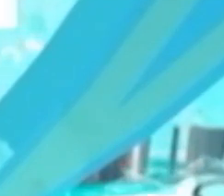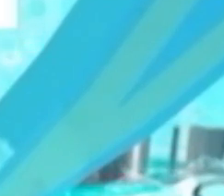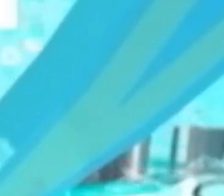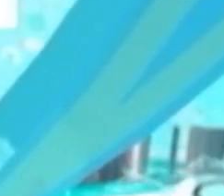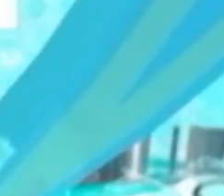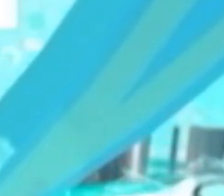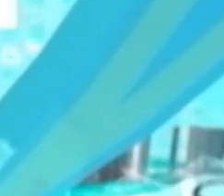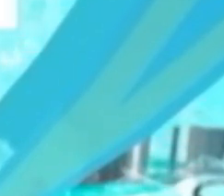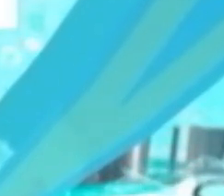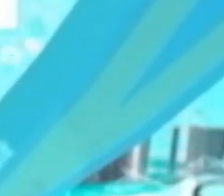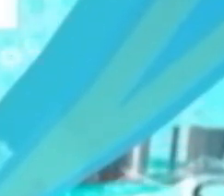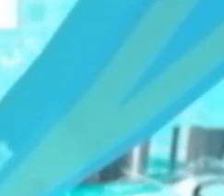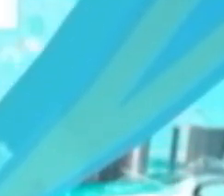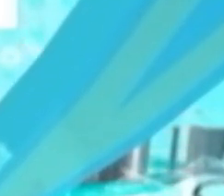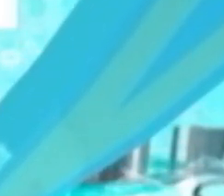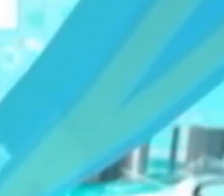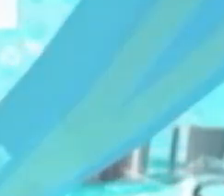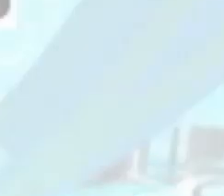al ICT.